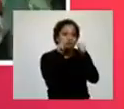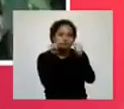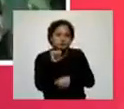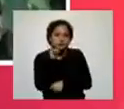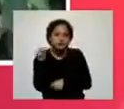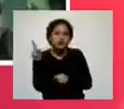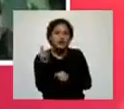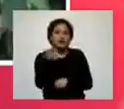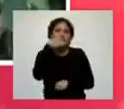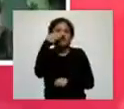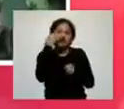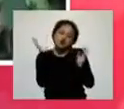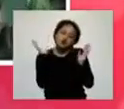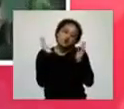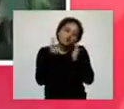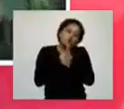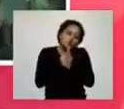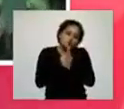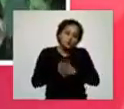pétalos.